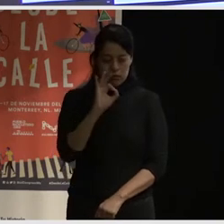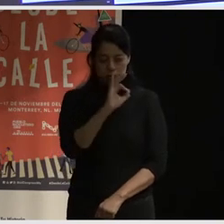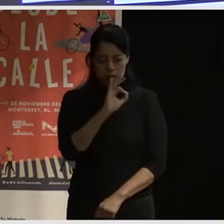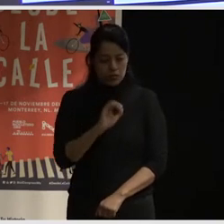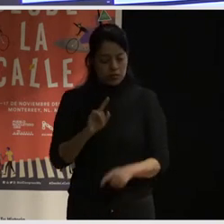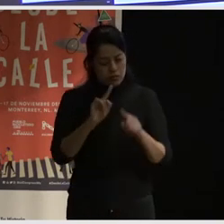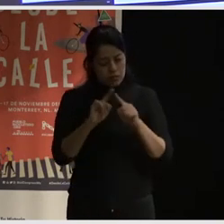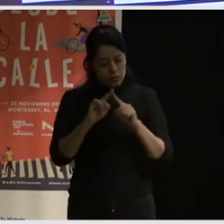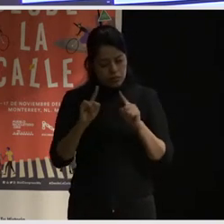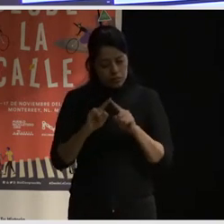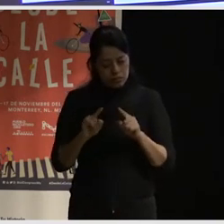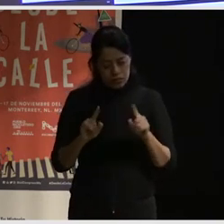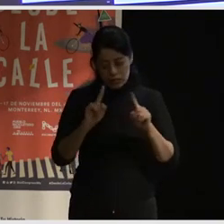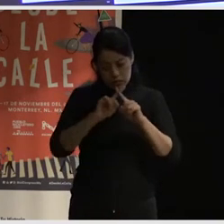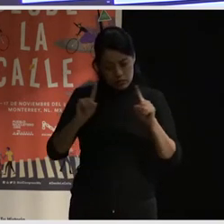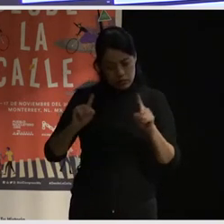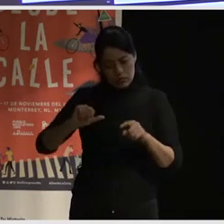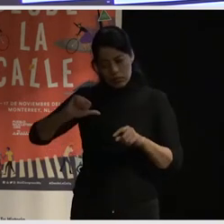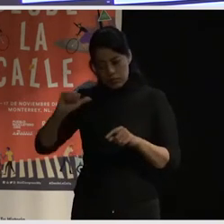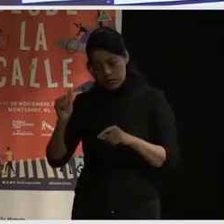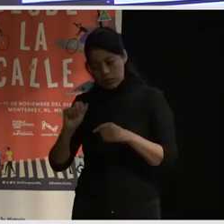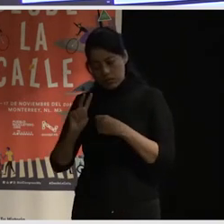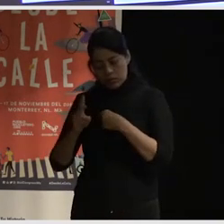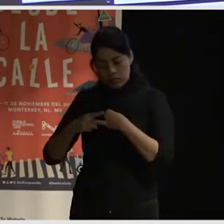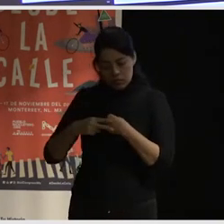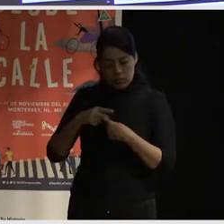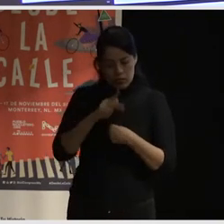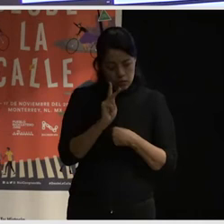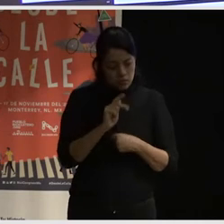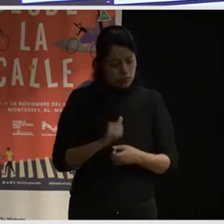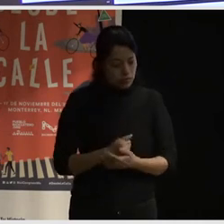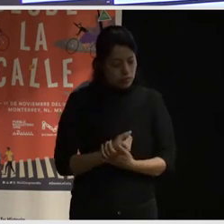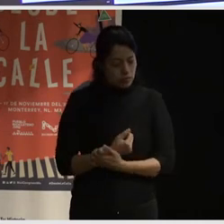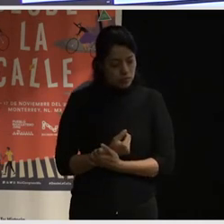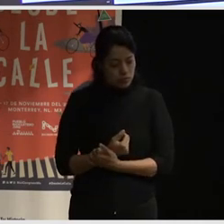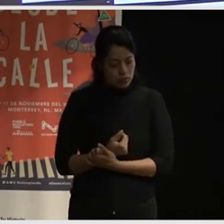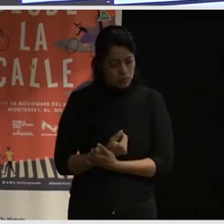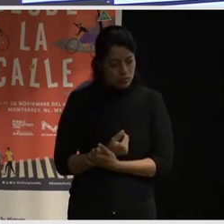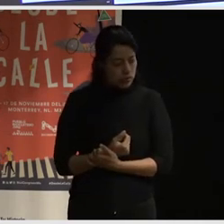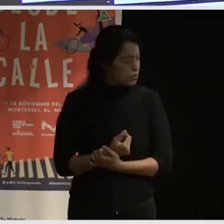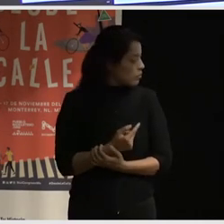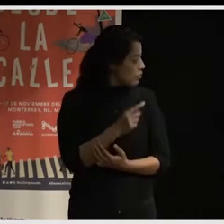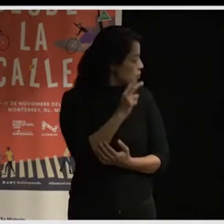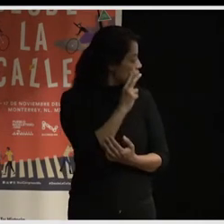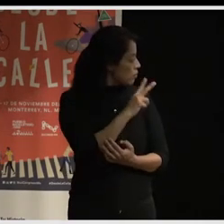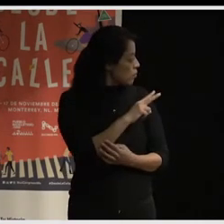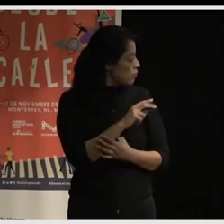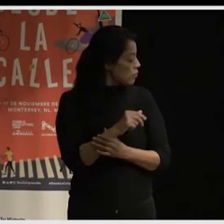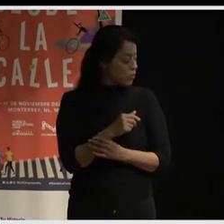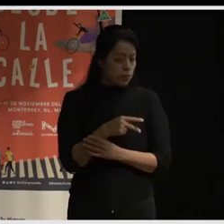diferentes a las del resto de los países pero está así